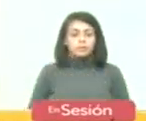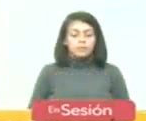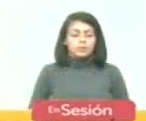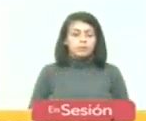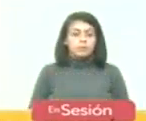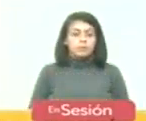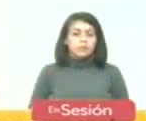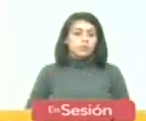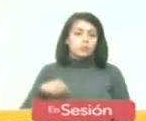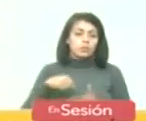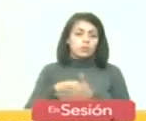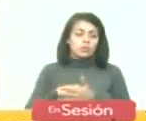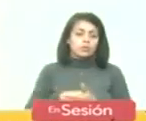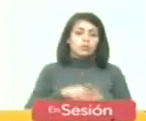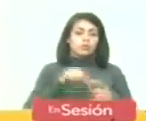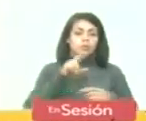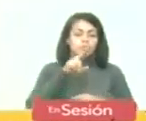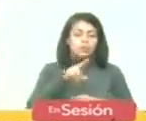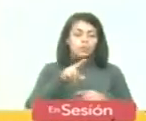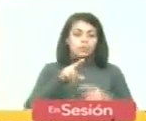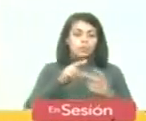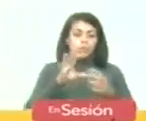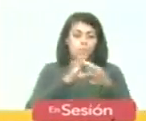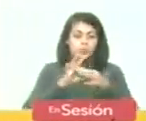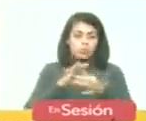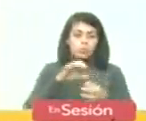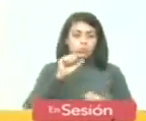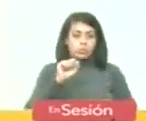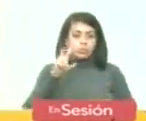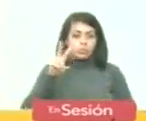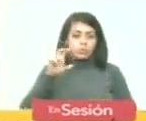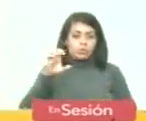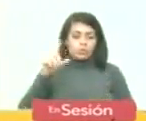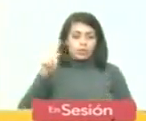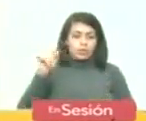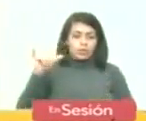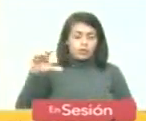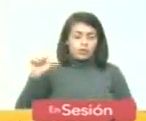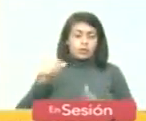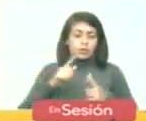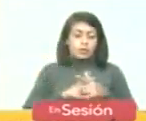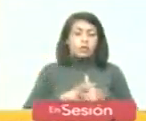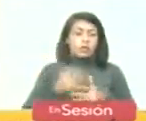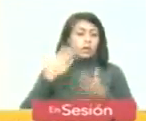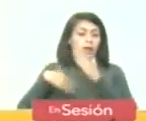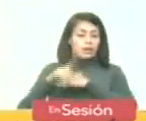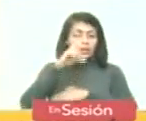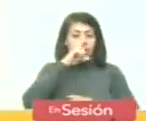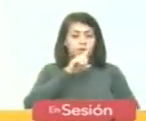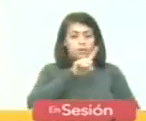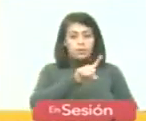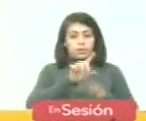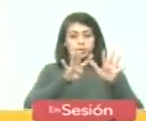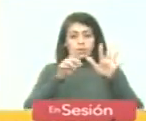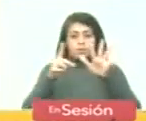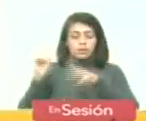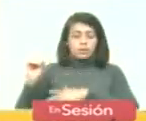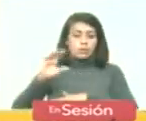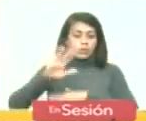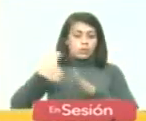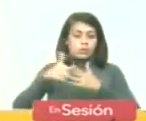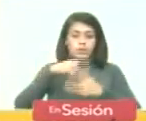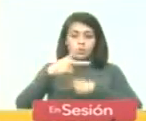golpear a la Unión Soviética, contrato que comenzaron a finales de la década del 60 con Kissinger como el artífice de todo ese